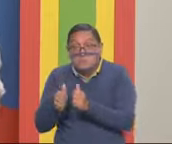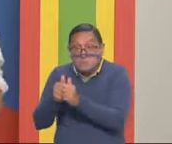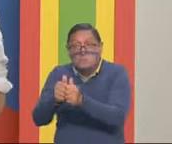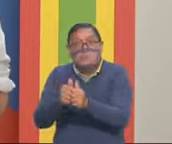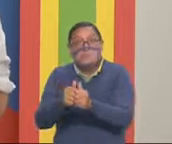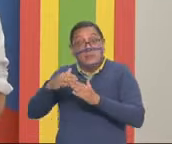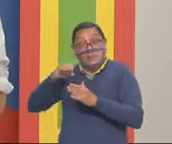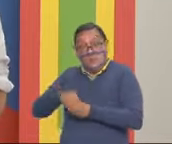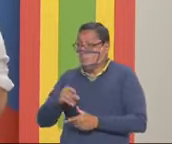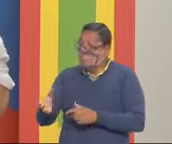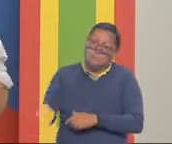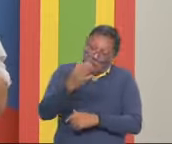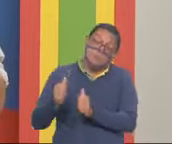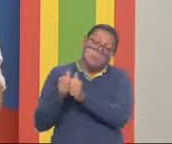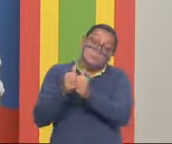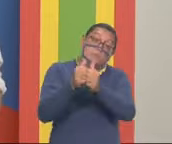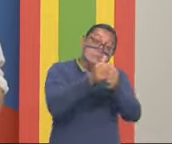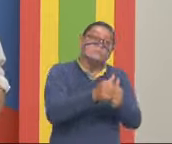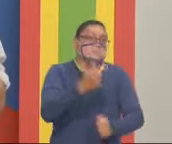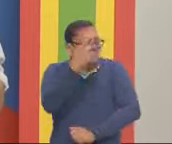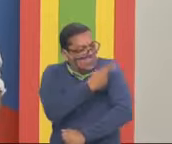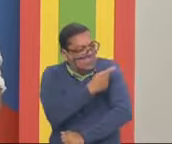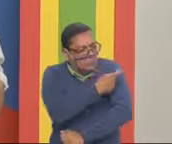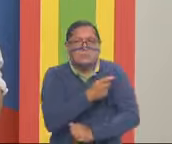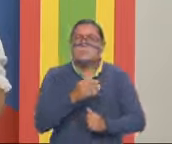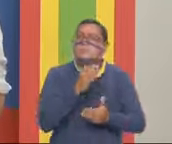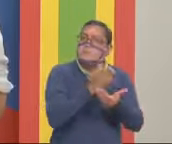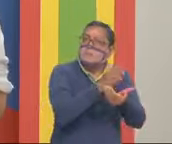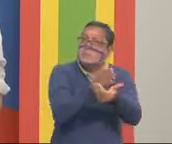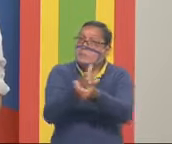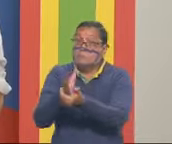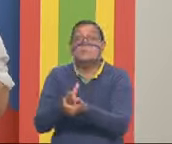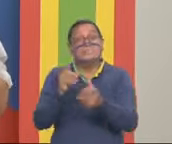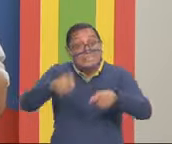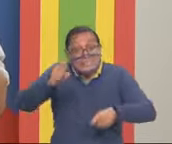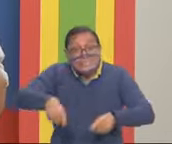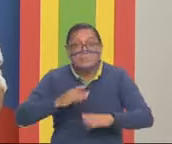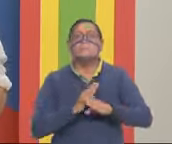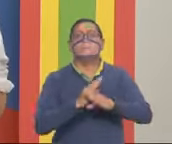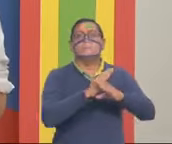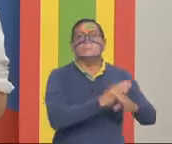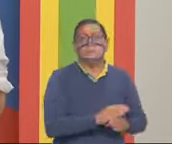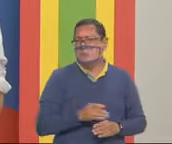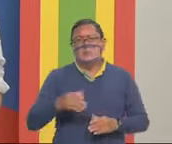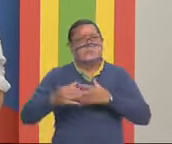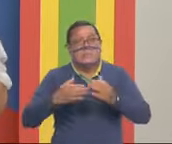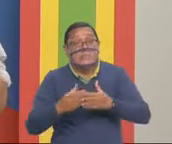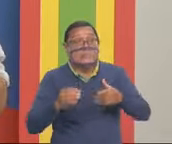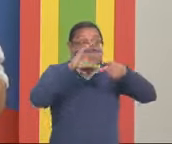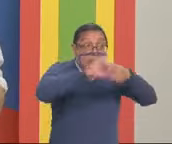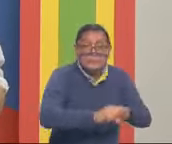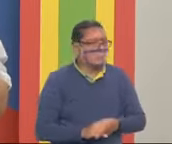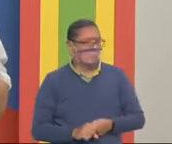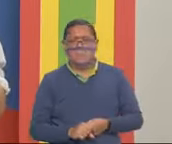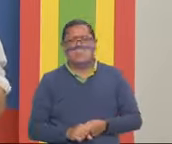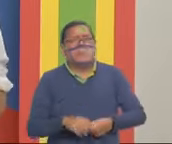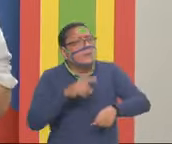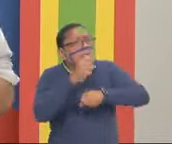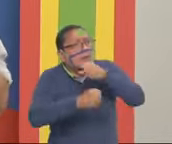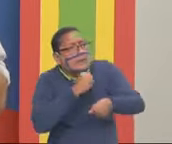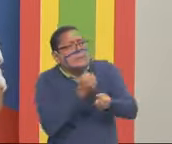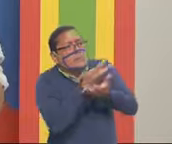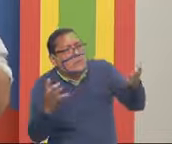nuestros adultos mayores y asegurarse que vayan a vacunarse. Pueden llegar sin agendamiento, pueden llegar de manera libre y